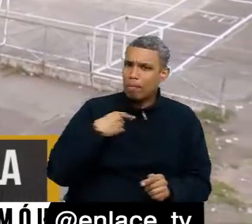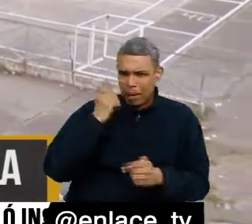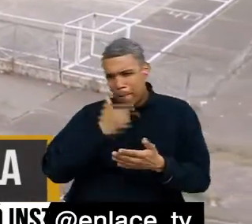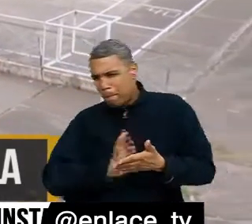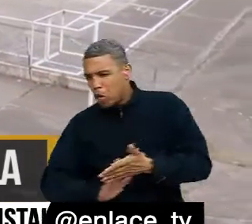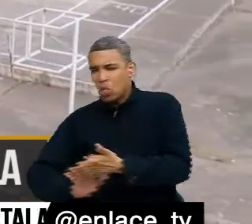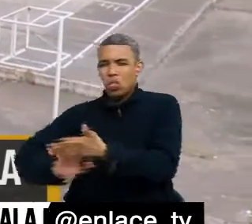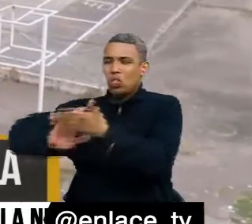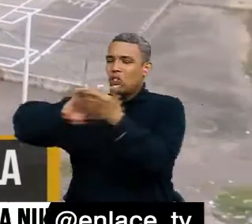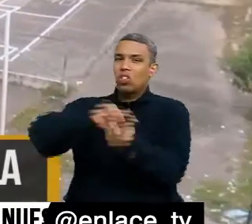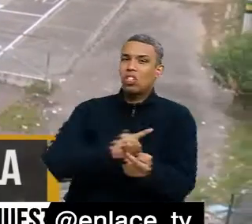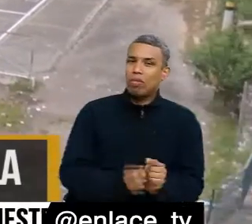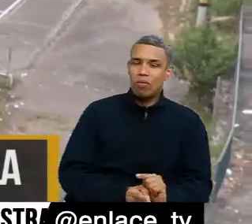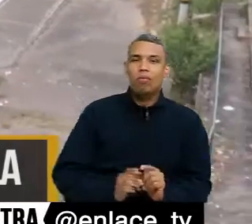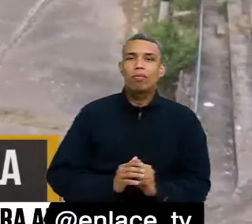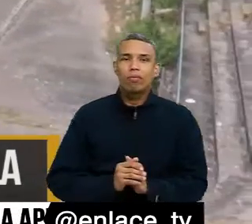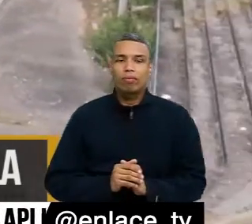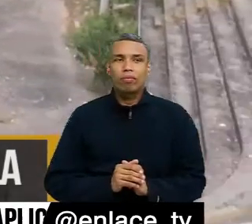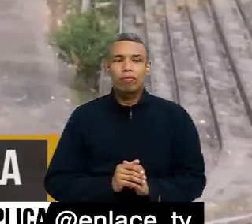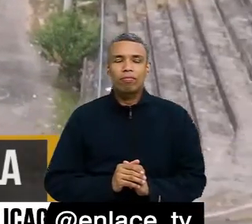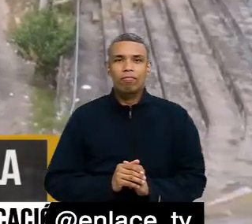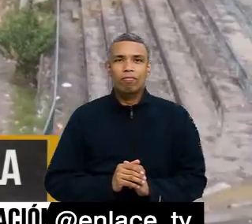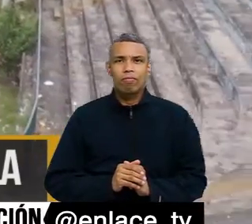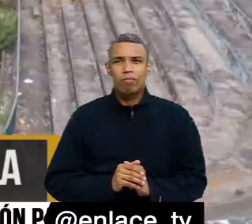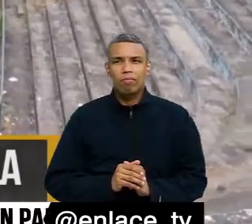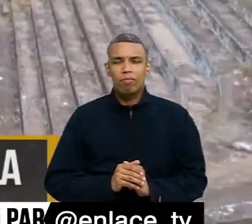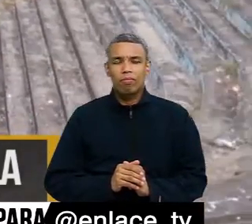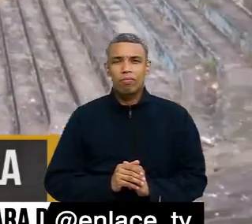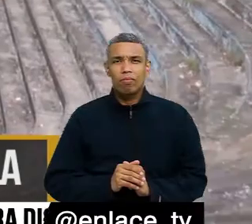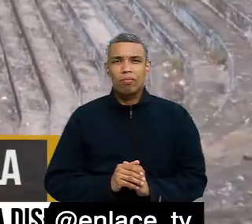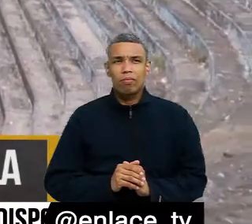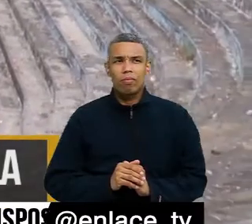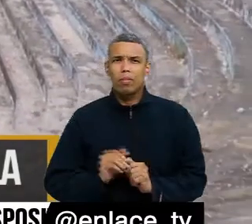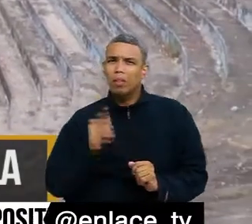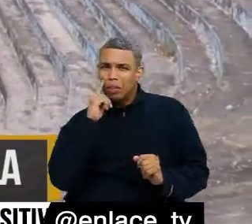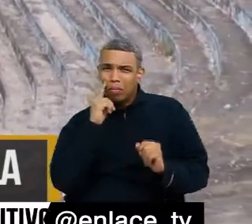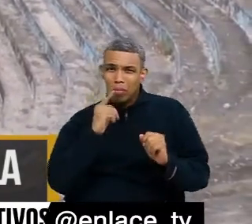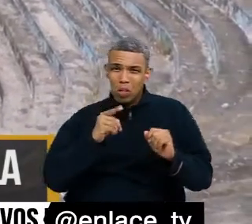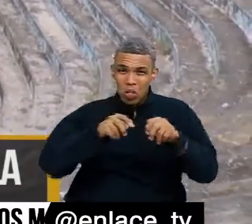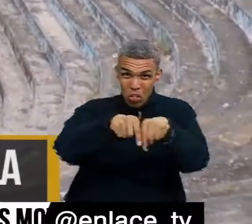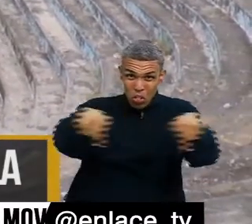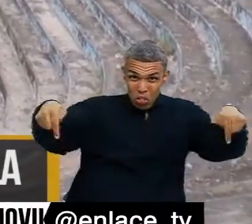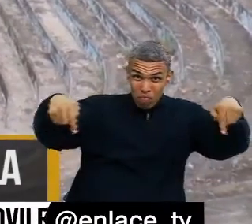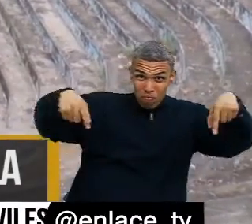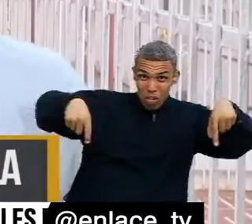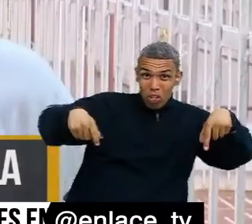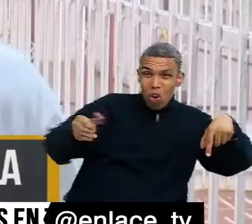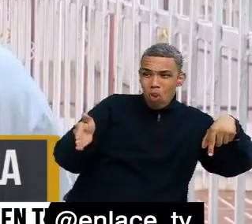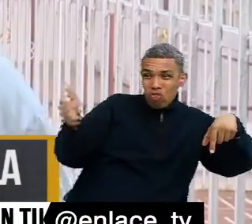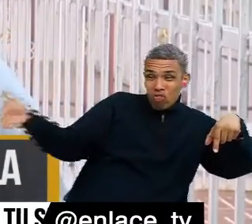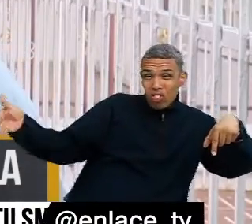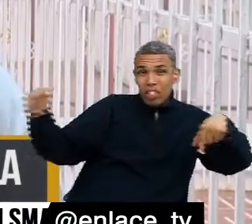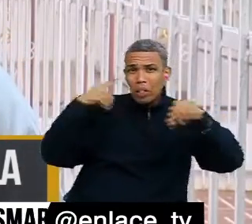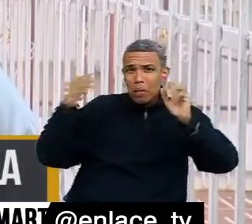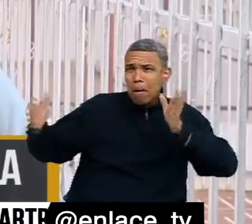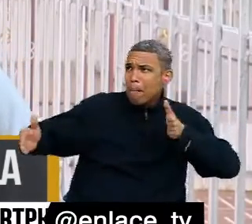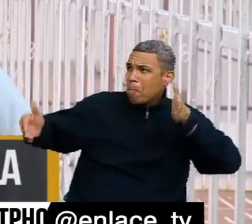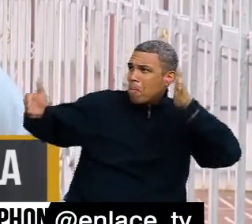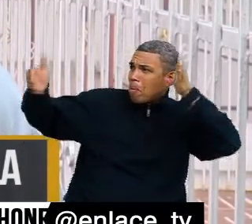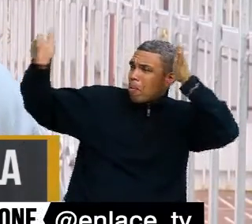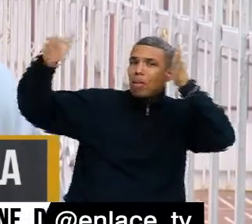pasar con la acción popular, que busca que la edificación que se levantó en predios de la cancha le devuelva a los vecinos el inmueble ocupado. La afecta de una manera